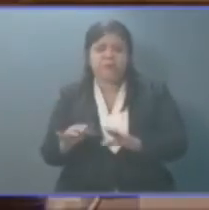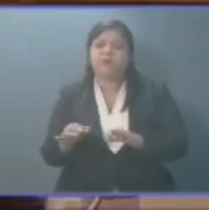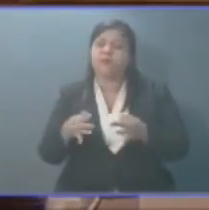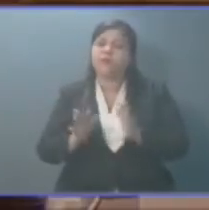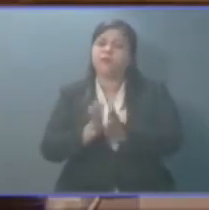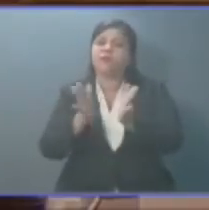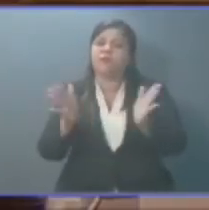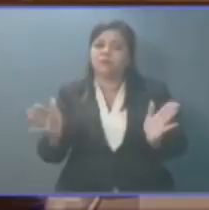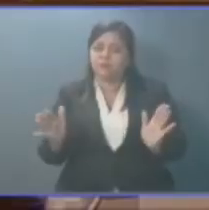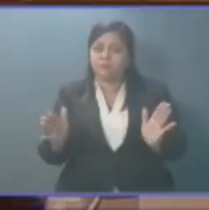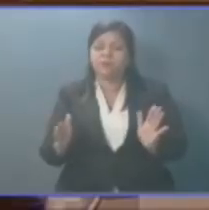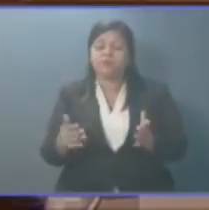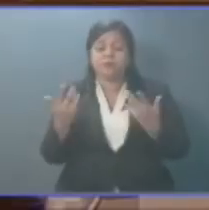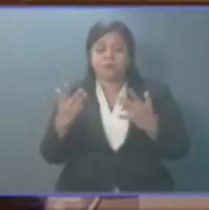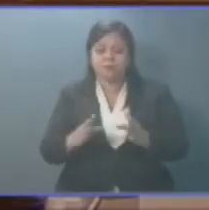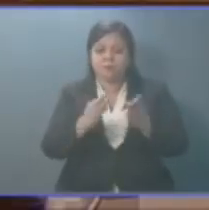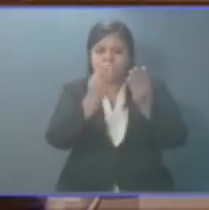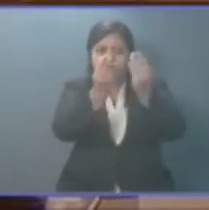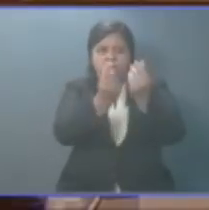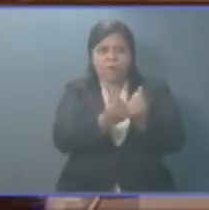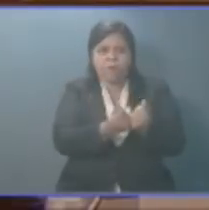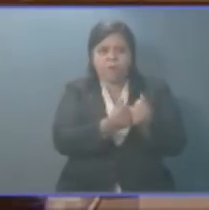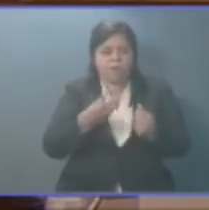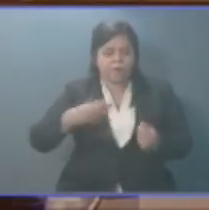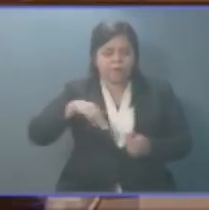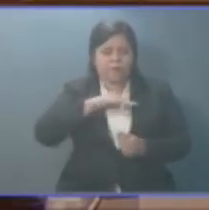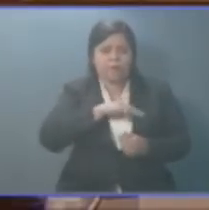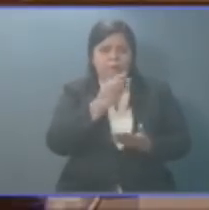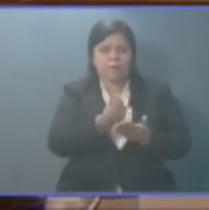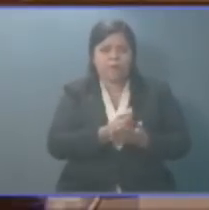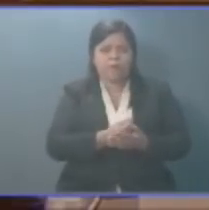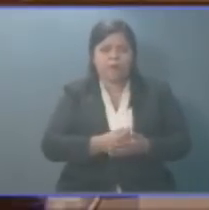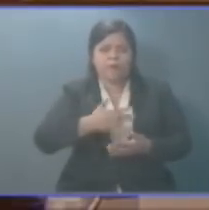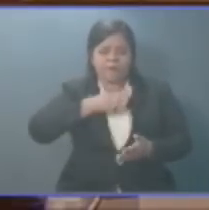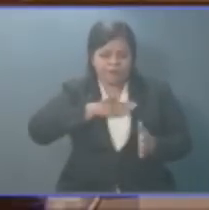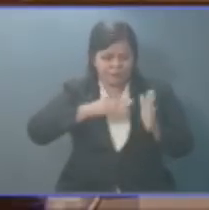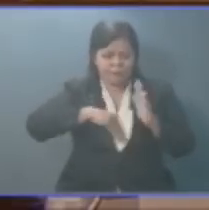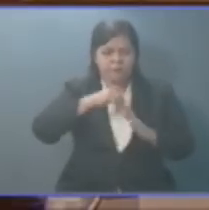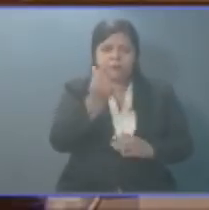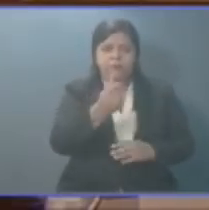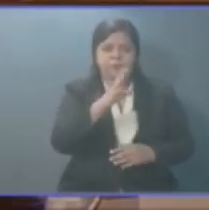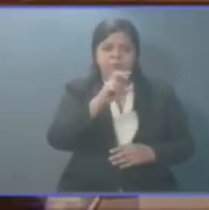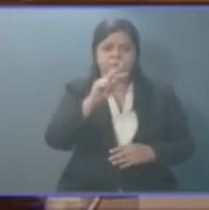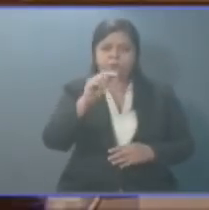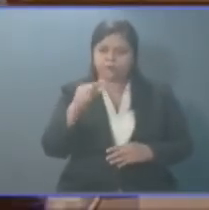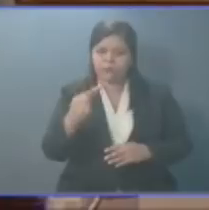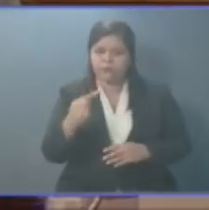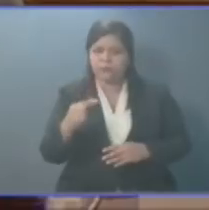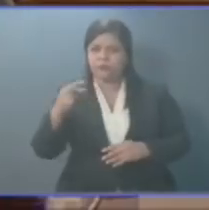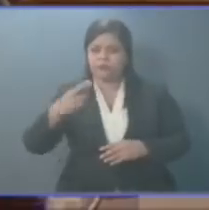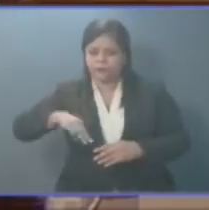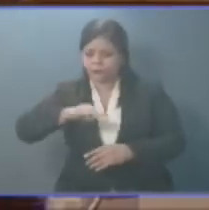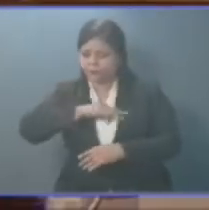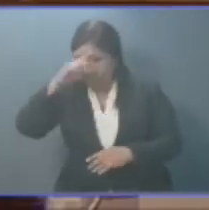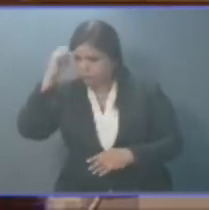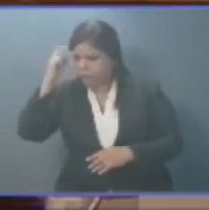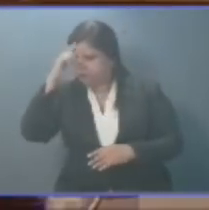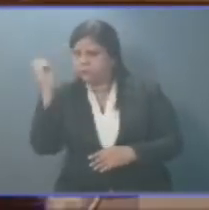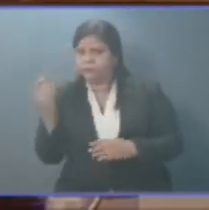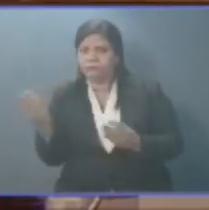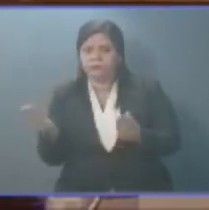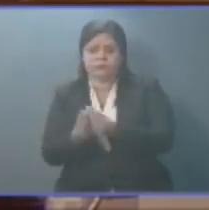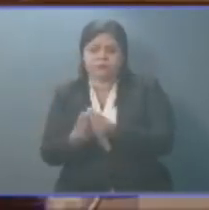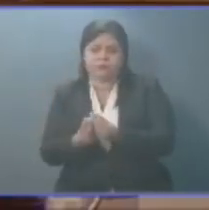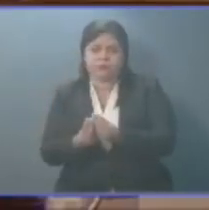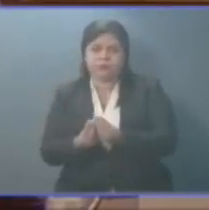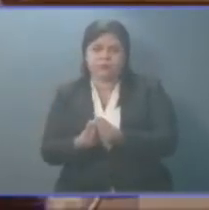generales, dando un presupuesto que tiene más dinero una ONG que el Ministerio de Trabajo. Ese es el valor que le dan